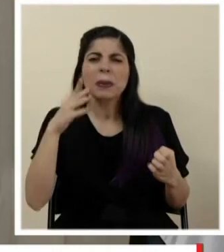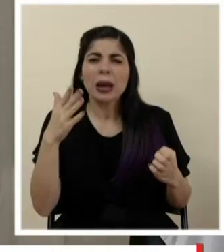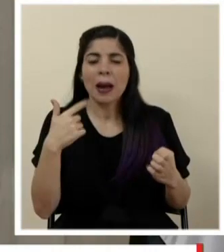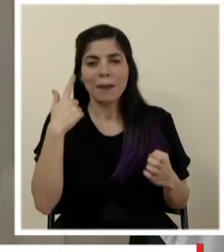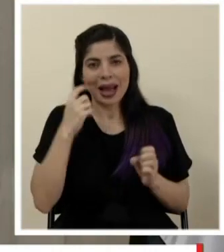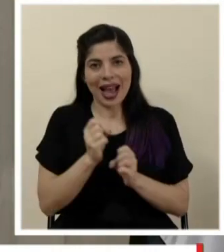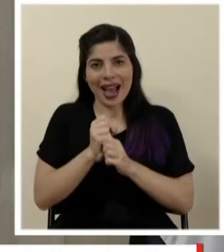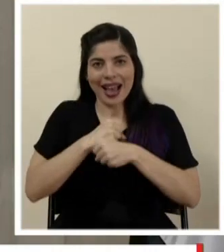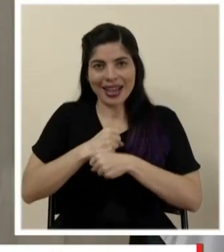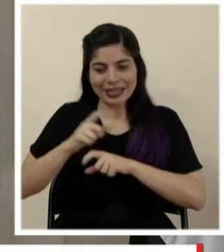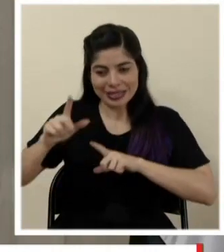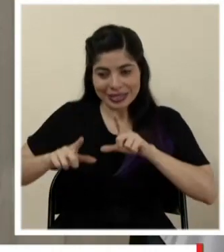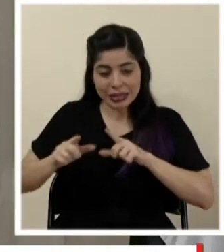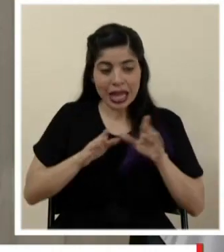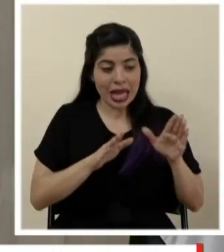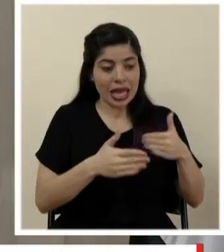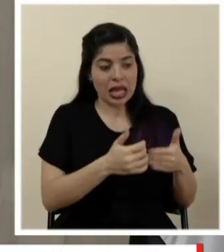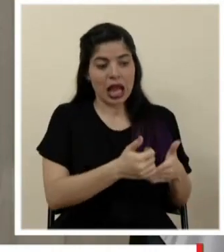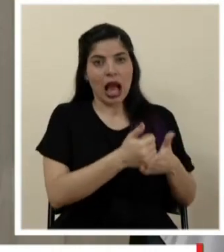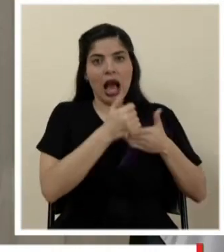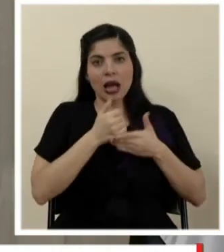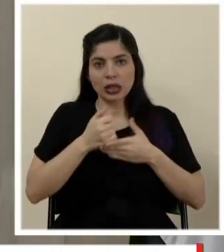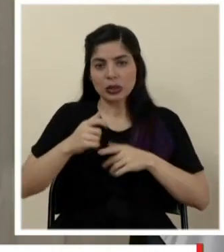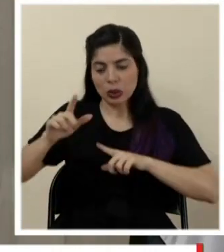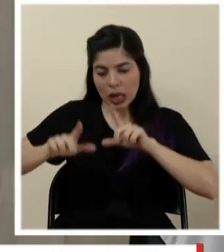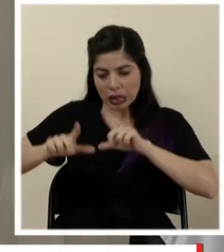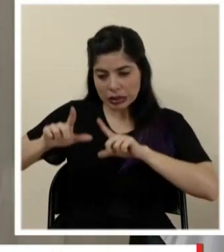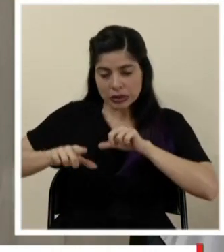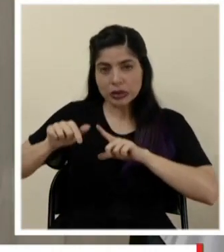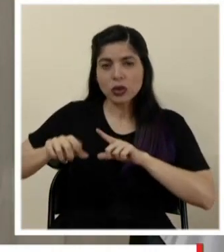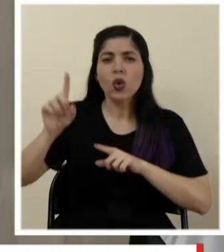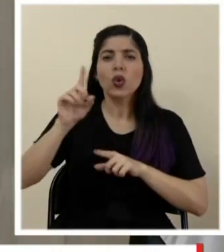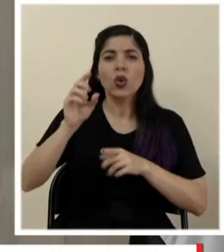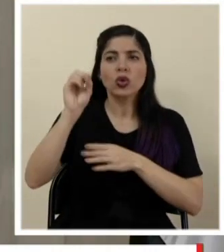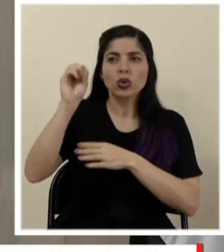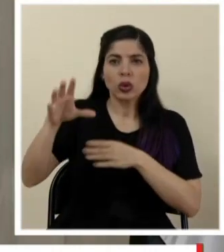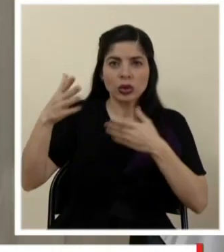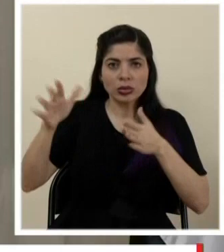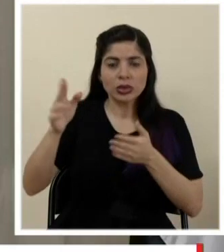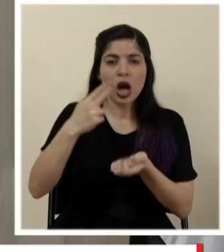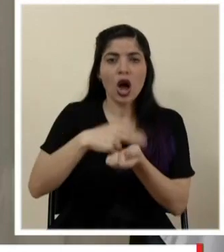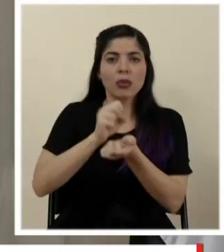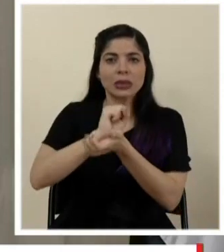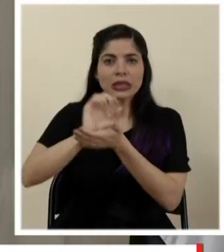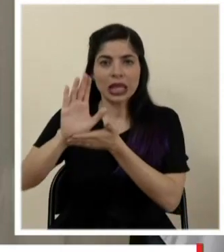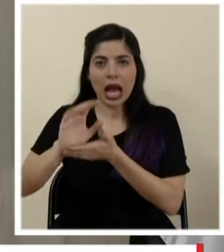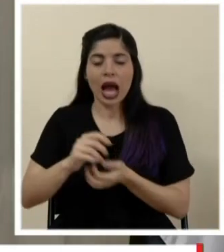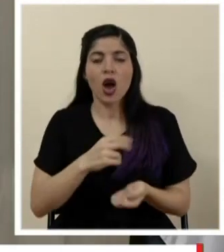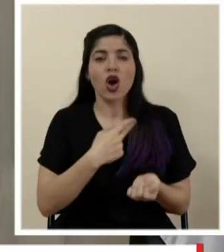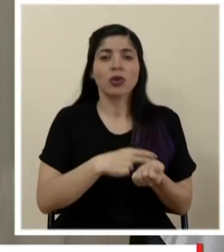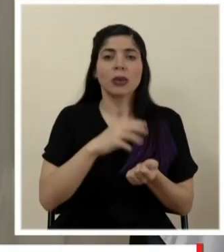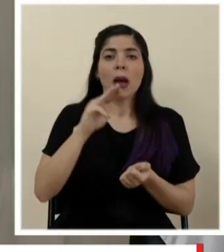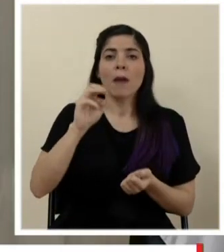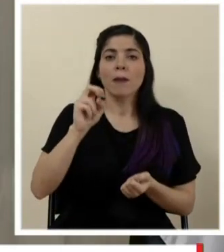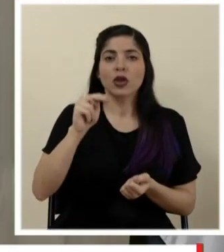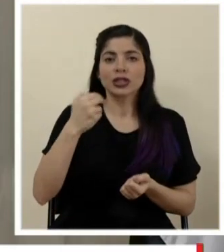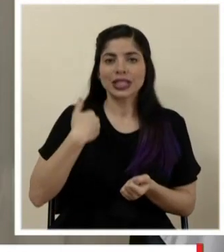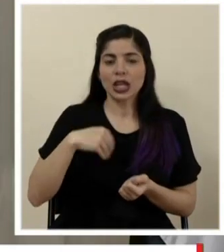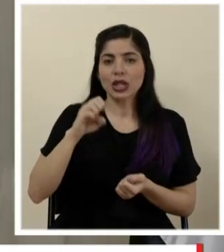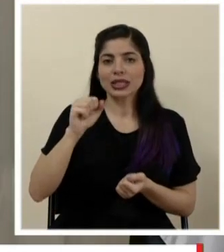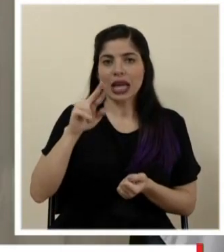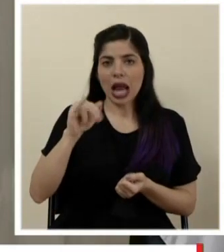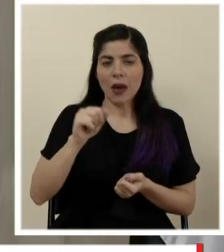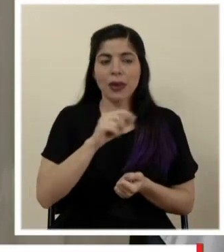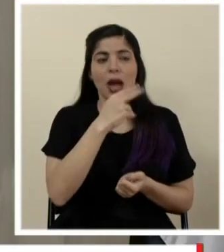estas pruebas y los kits para hacerlas en el Hospital de San Carlos, el Hospital Monseñor Sanabria, el Hospital